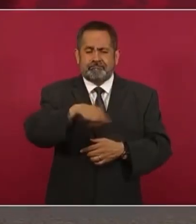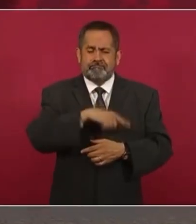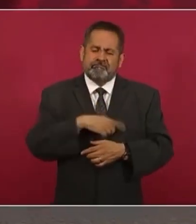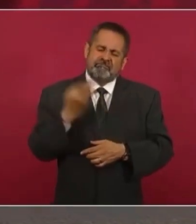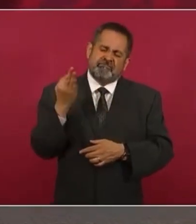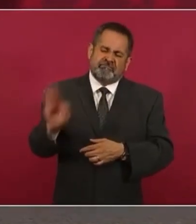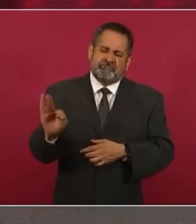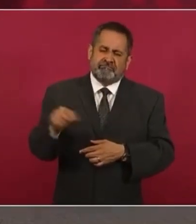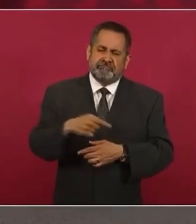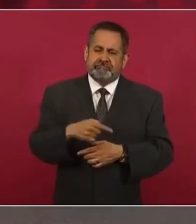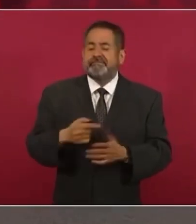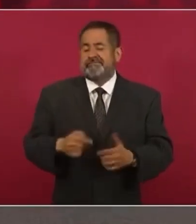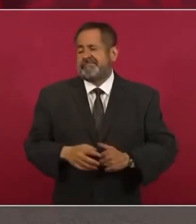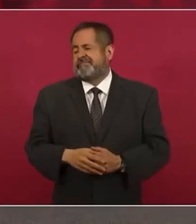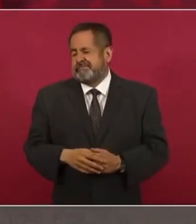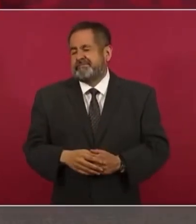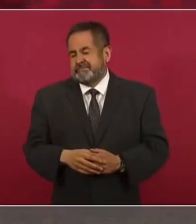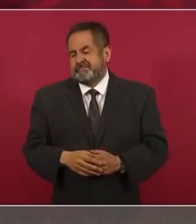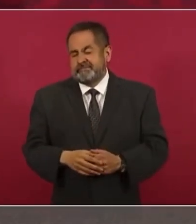que en vez de